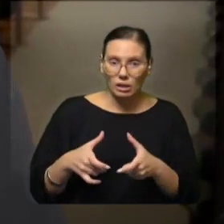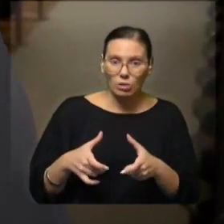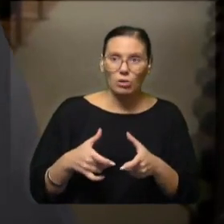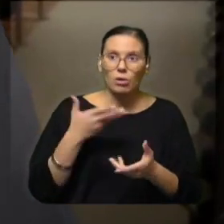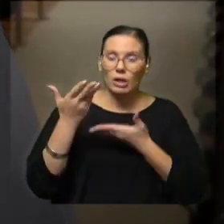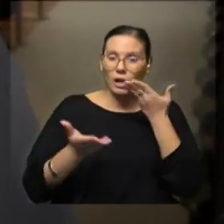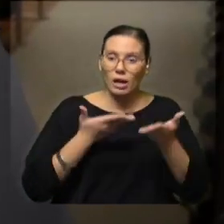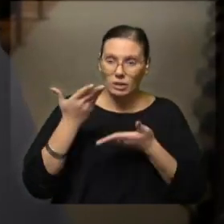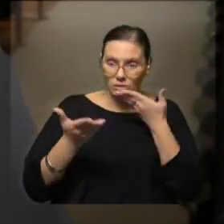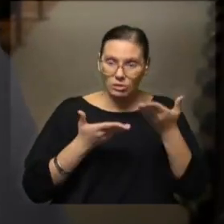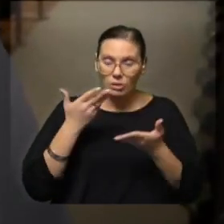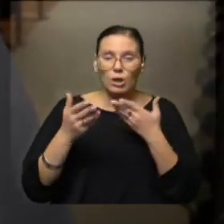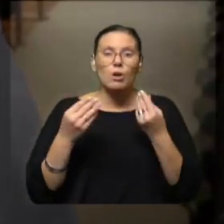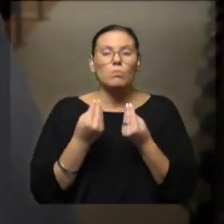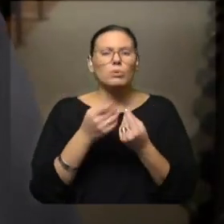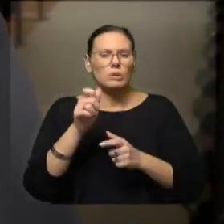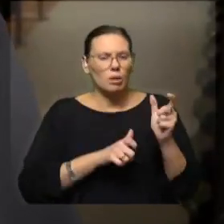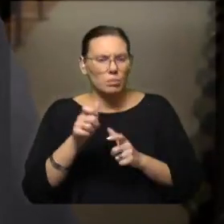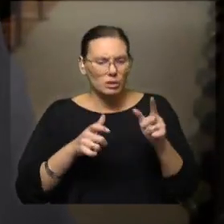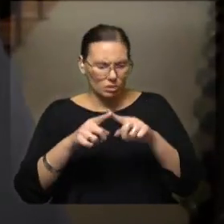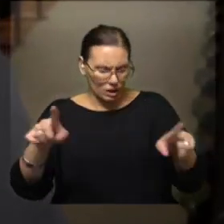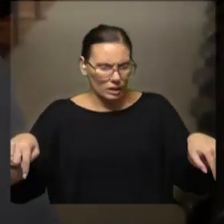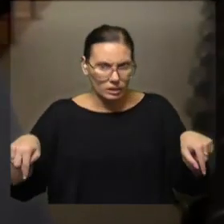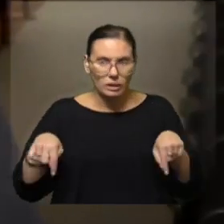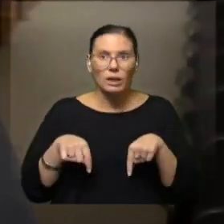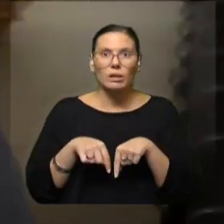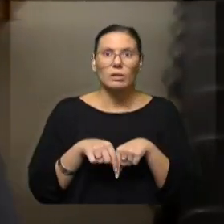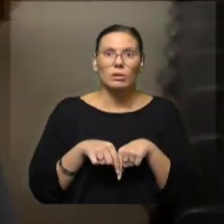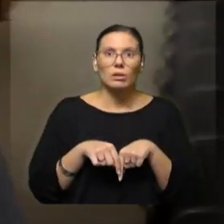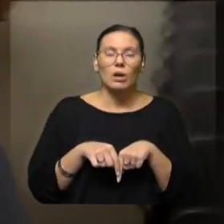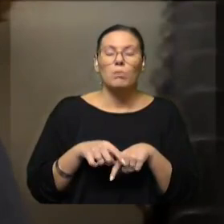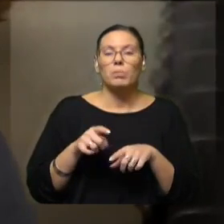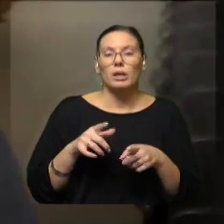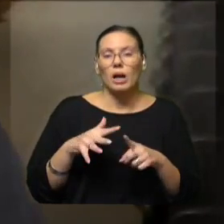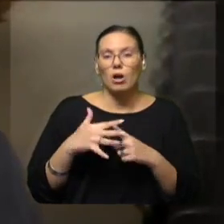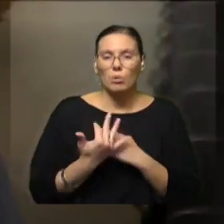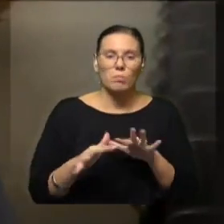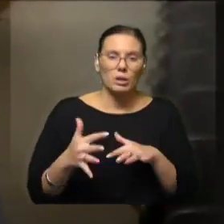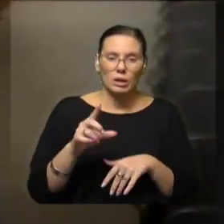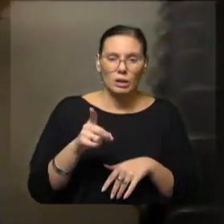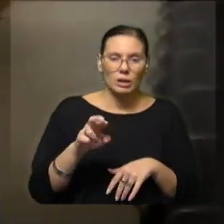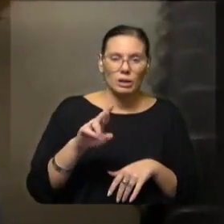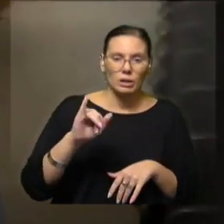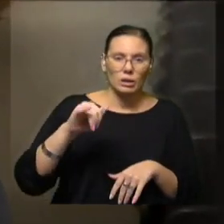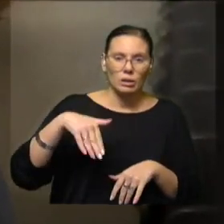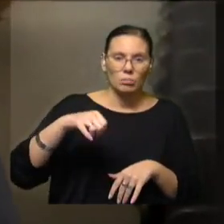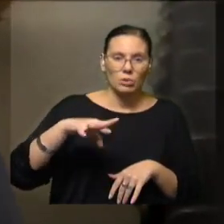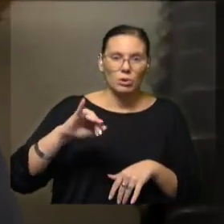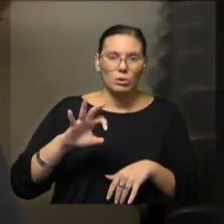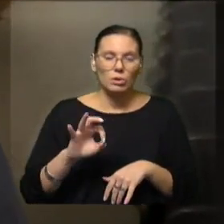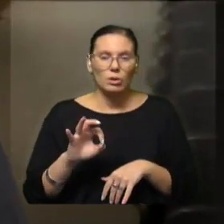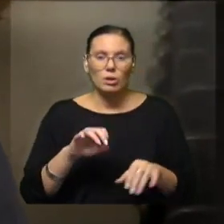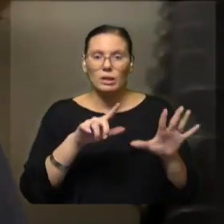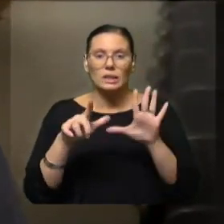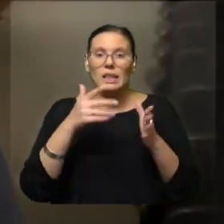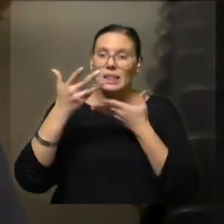¿no? Hay muchas personas en escena. Bueno, para contextualizar un poco, Grimorio es un álbum que cuenta con